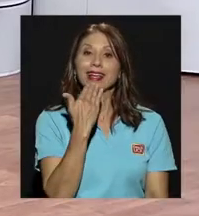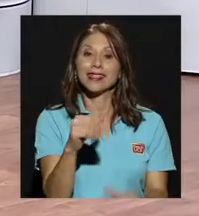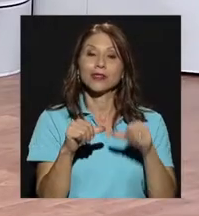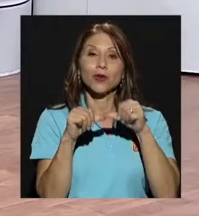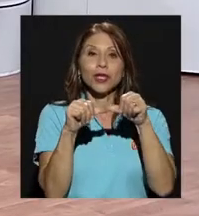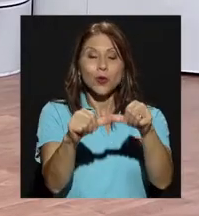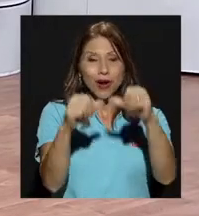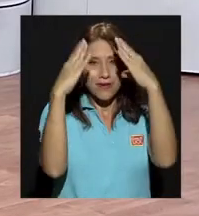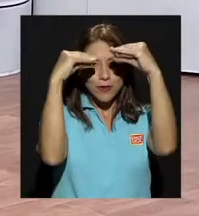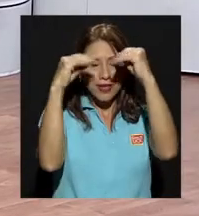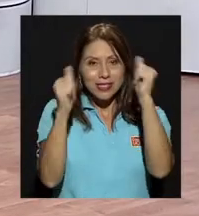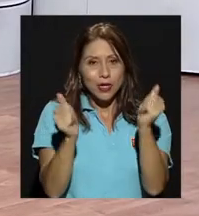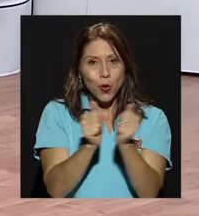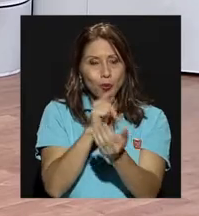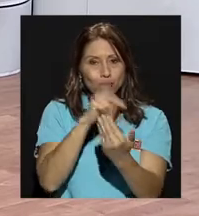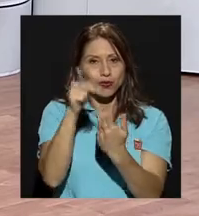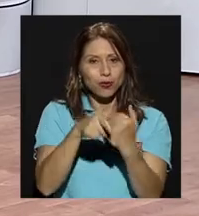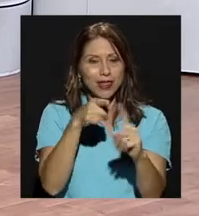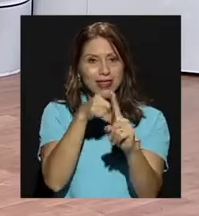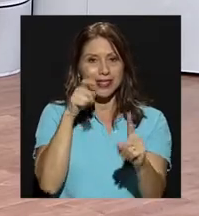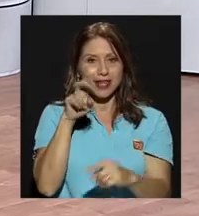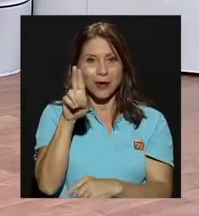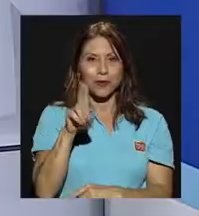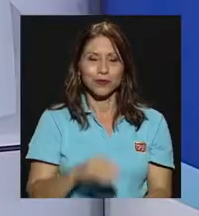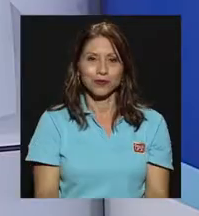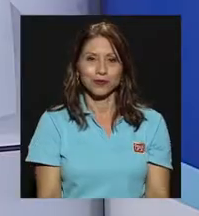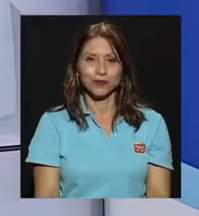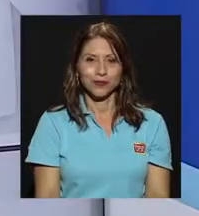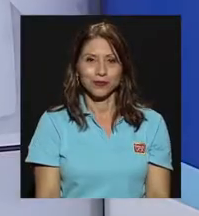Gracias por continuar informándose con Desde la U.